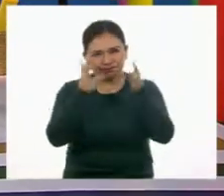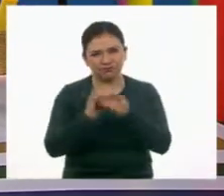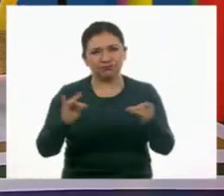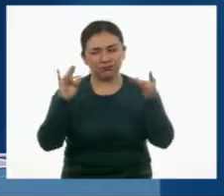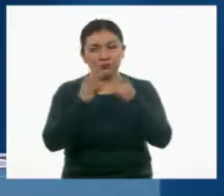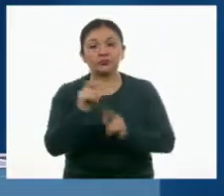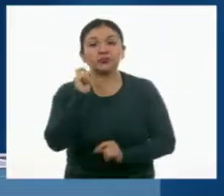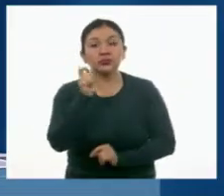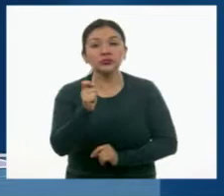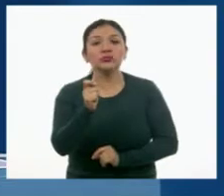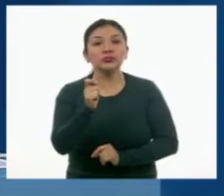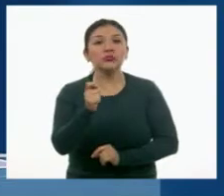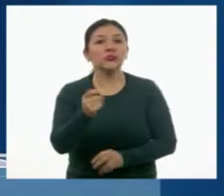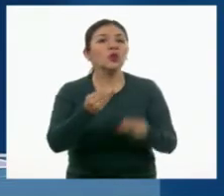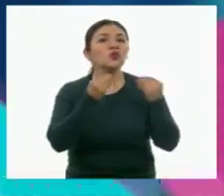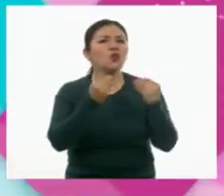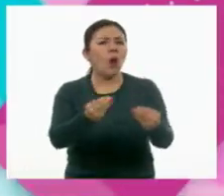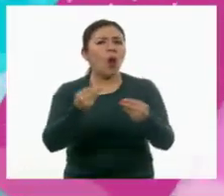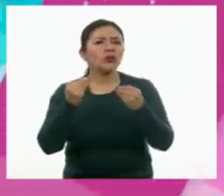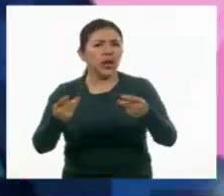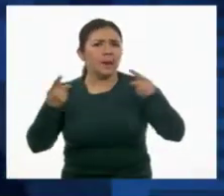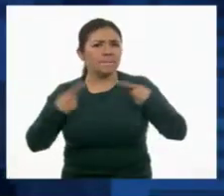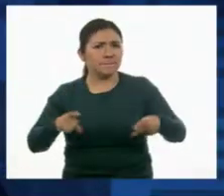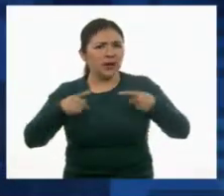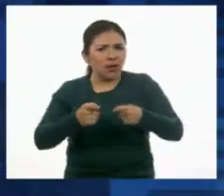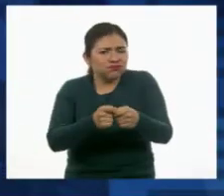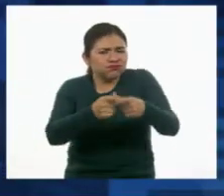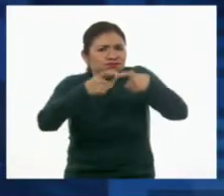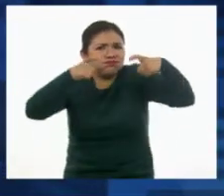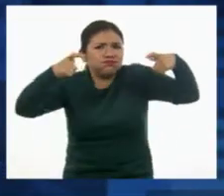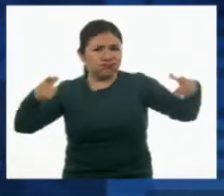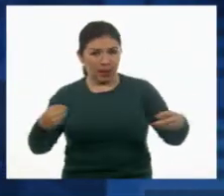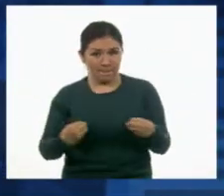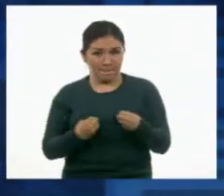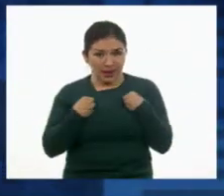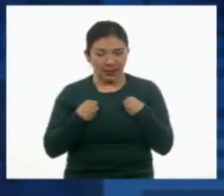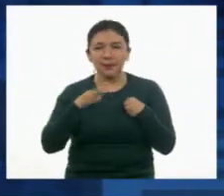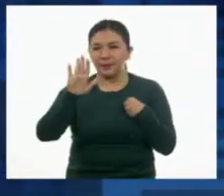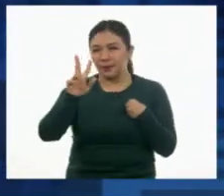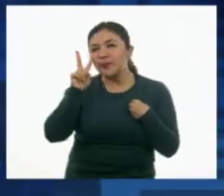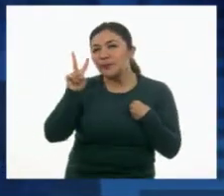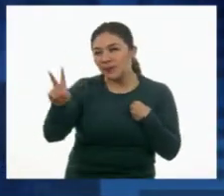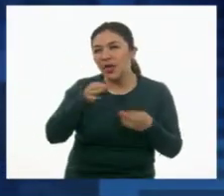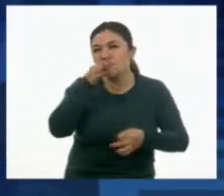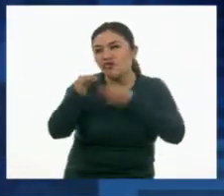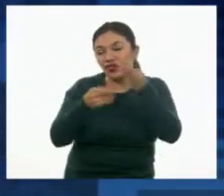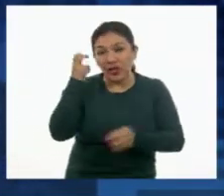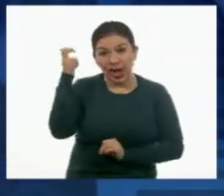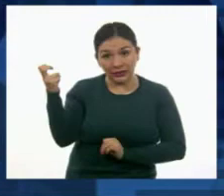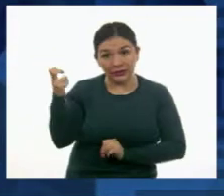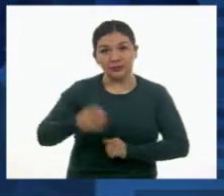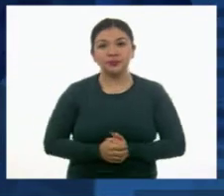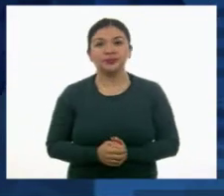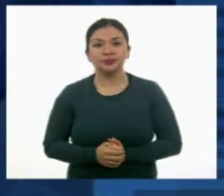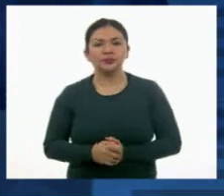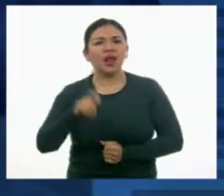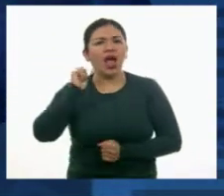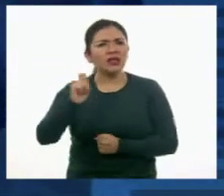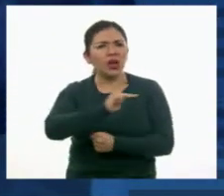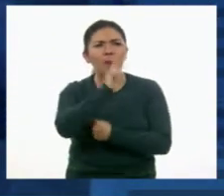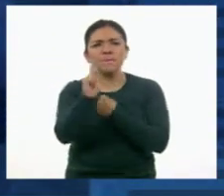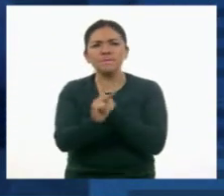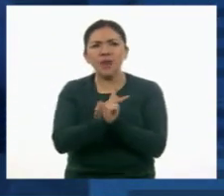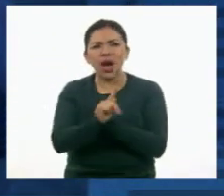anteriores, que tienen una cantidad importante de población. Y aquí te voy a presentar estas noticias. Son países donde